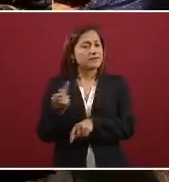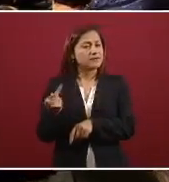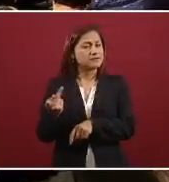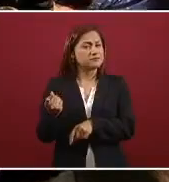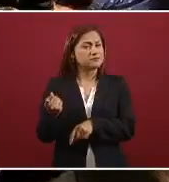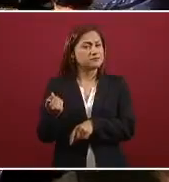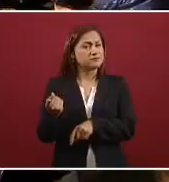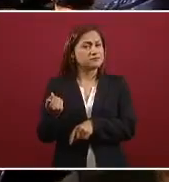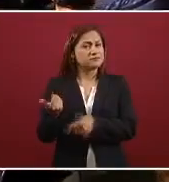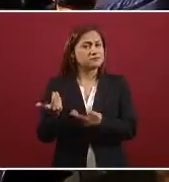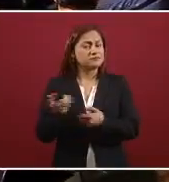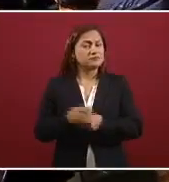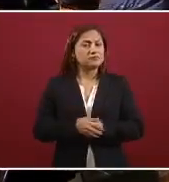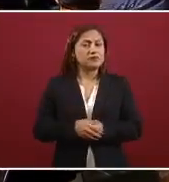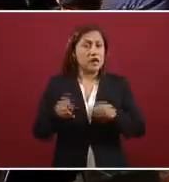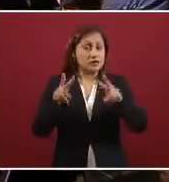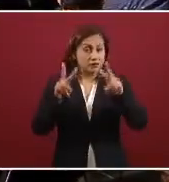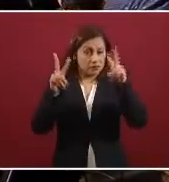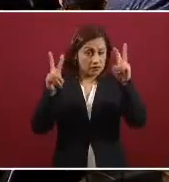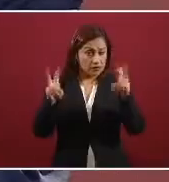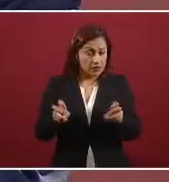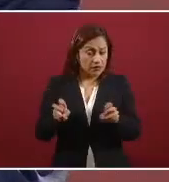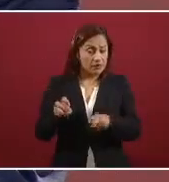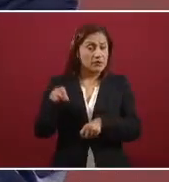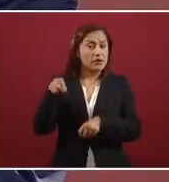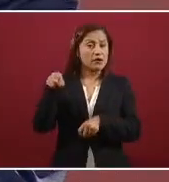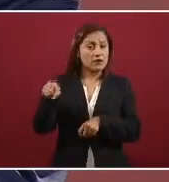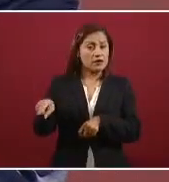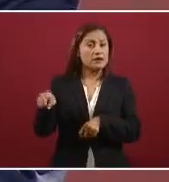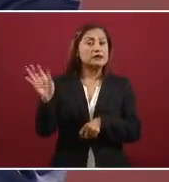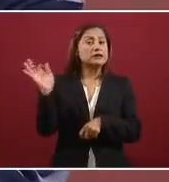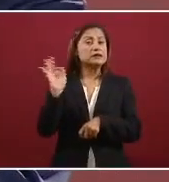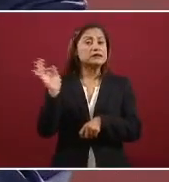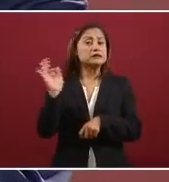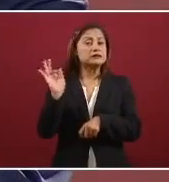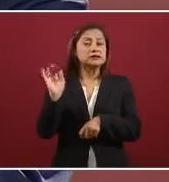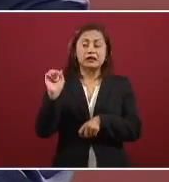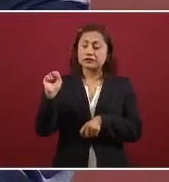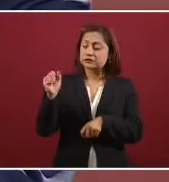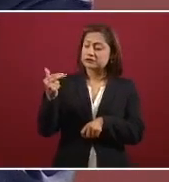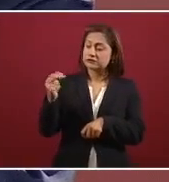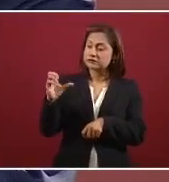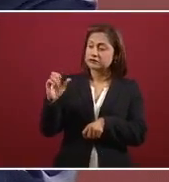significar una afectación a la hacienda pública,